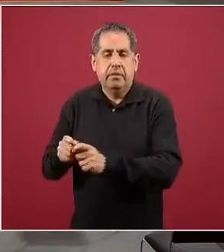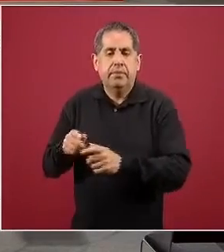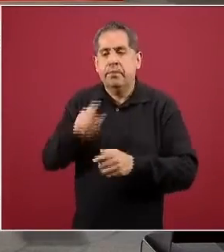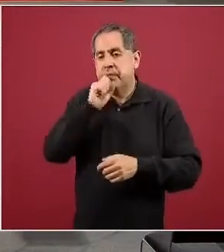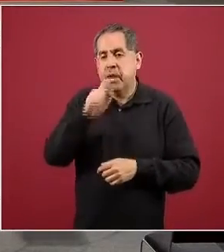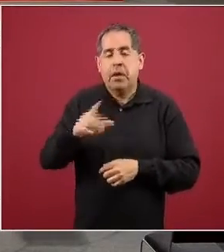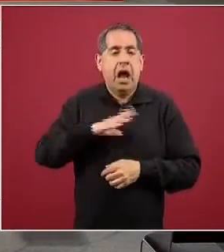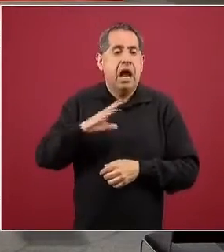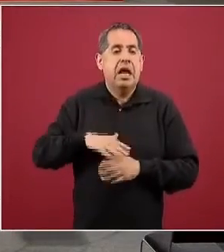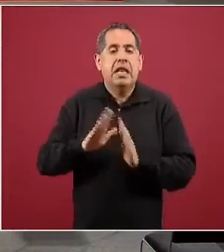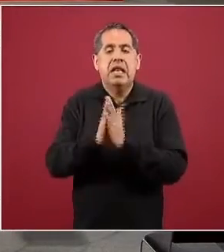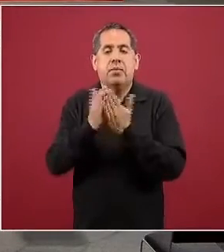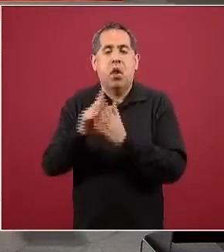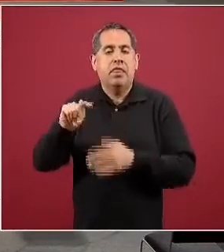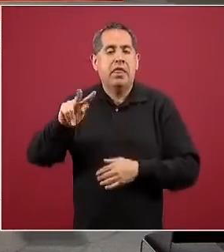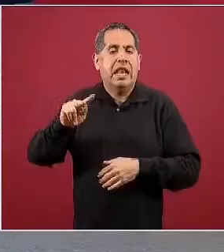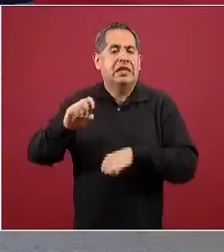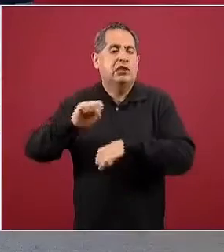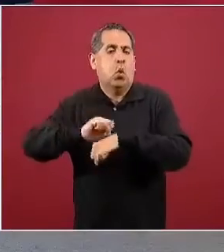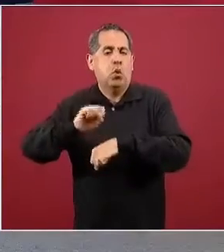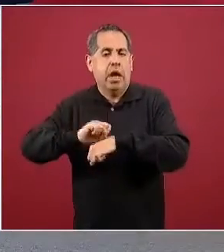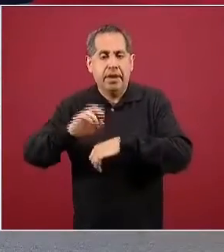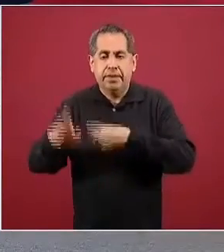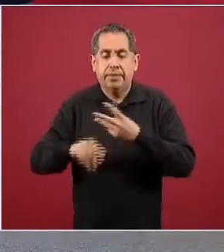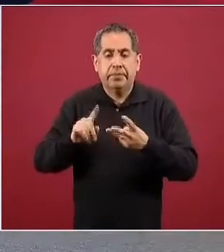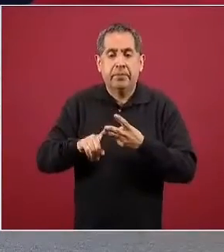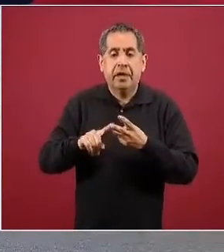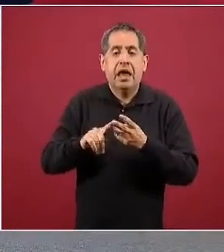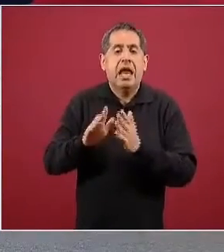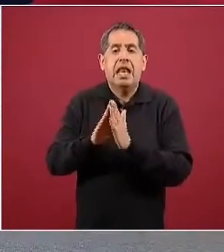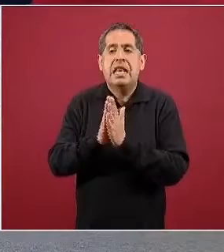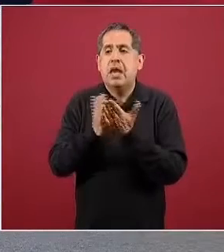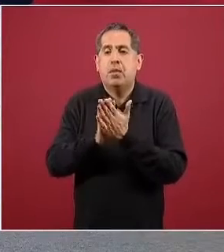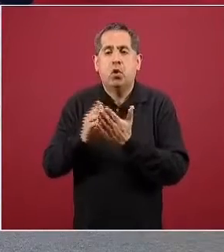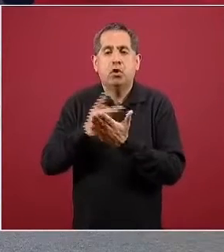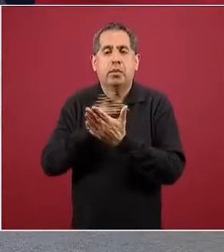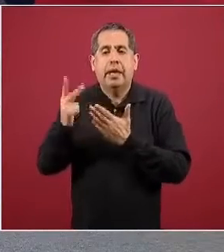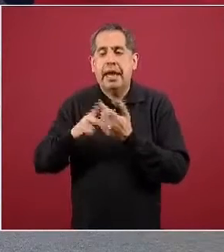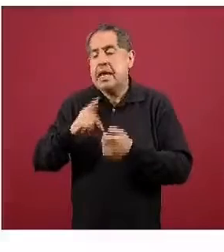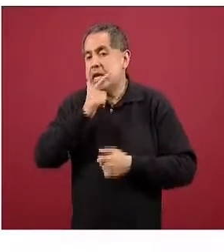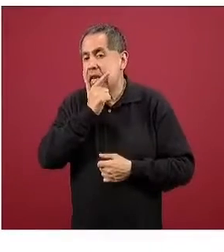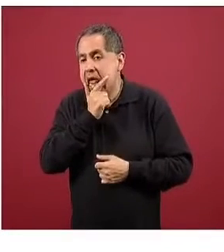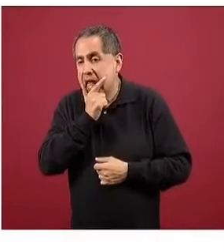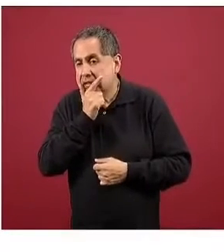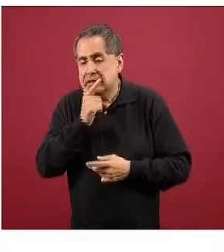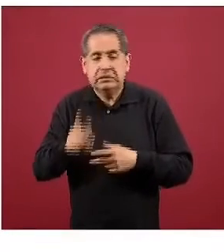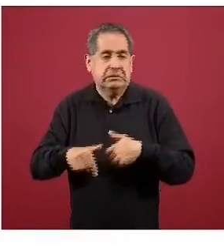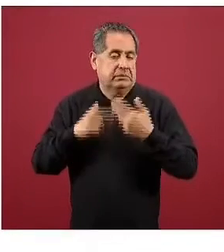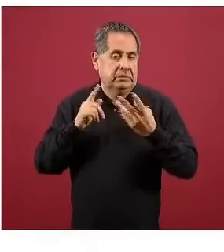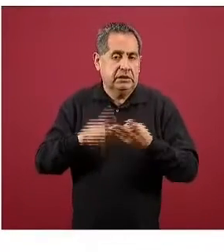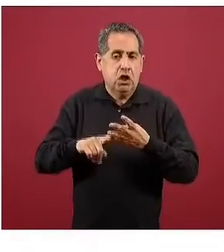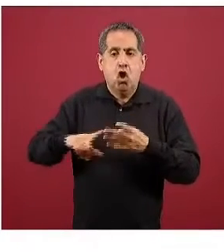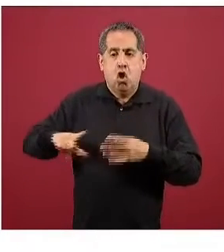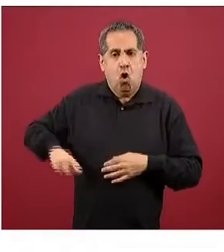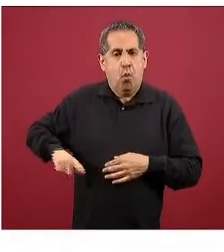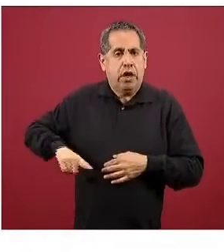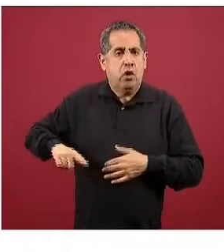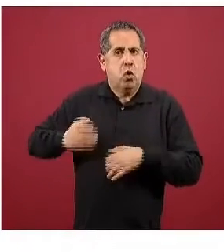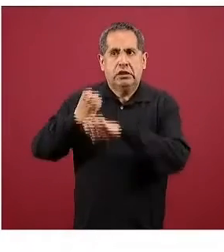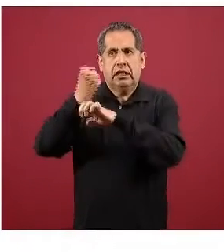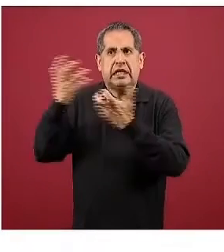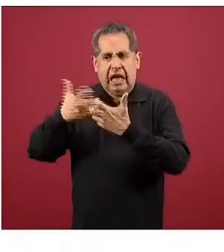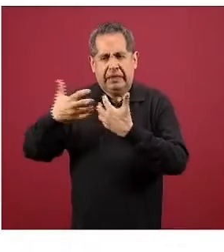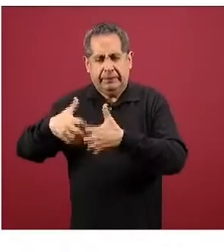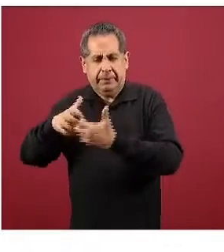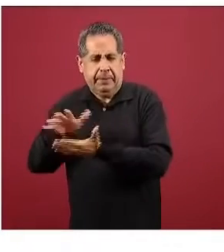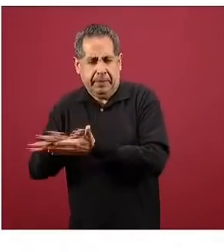los libros de telesecundaria, los libros del programa de inglés, los libros que aportan los gobiernos estatales y